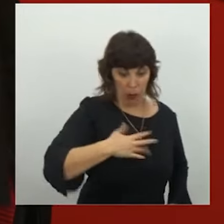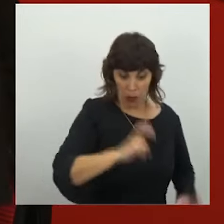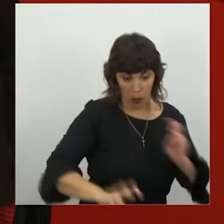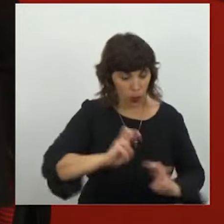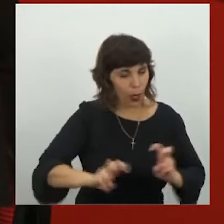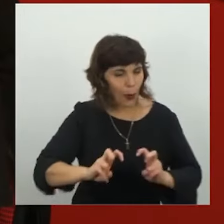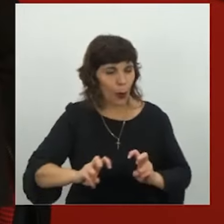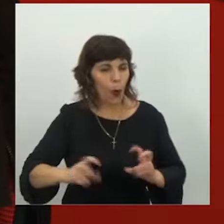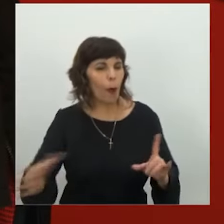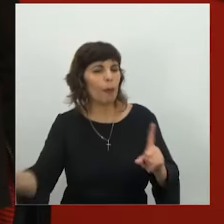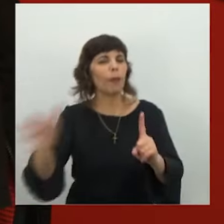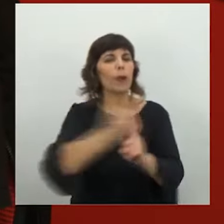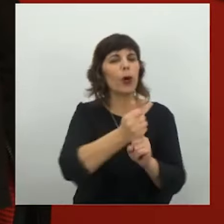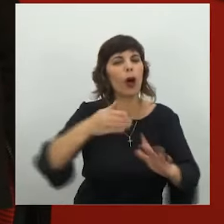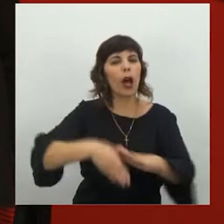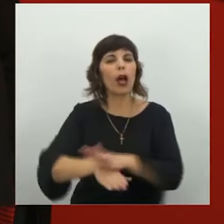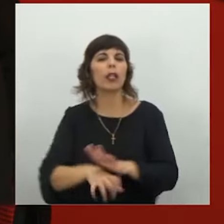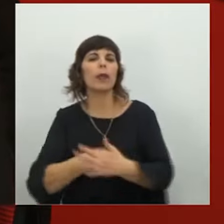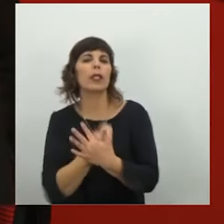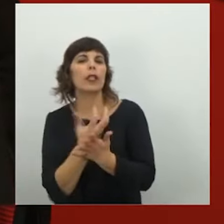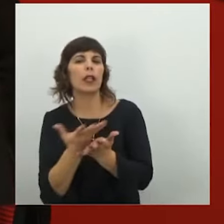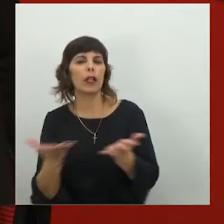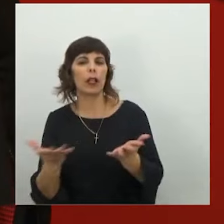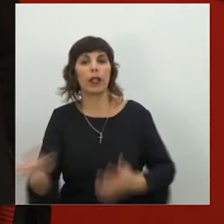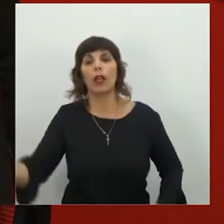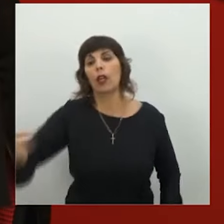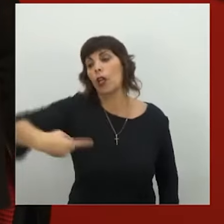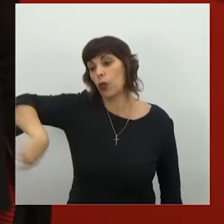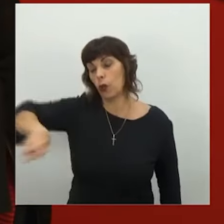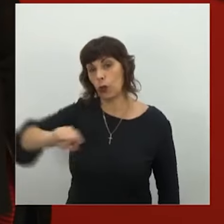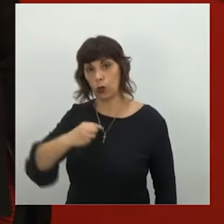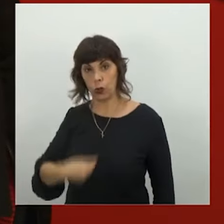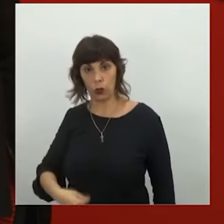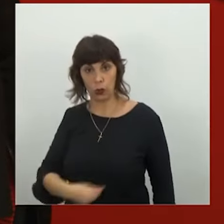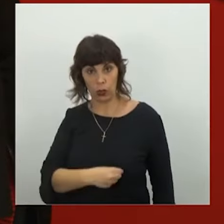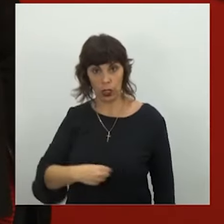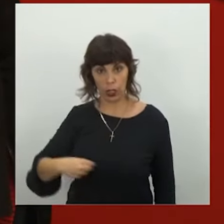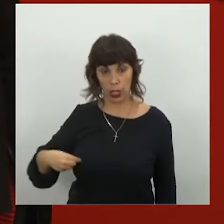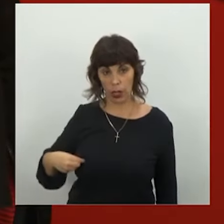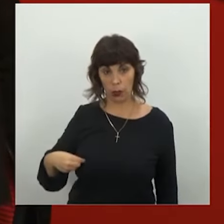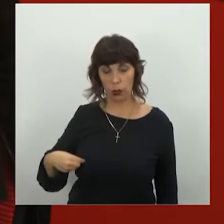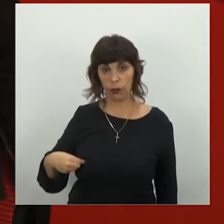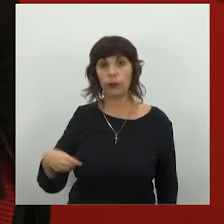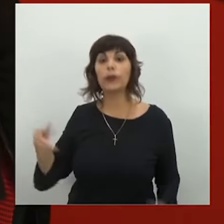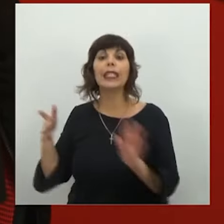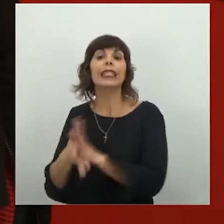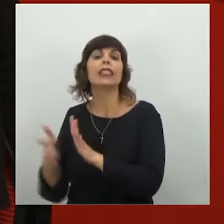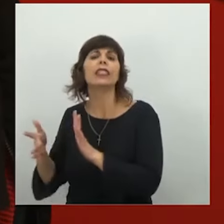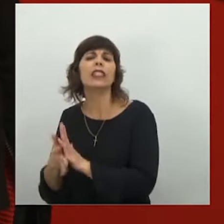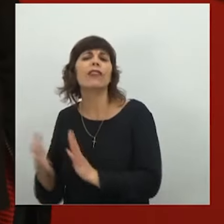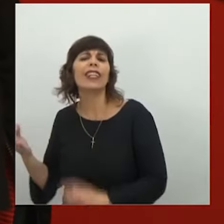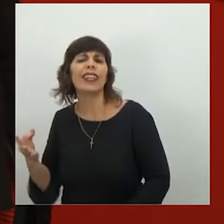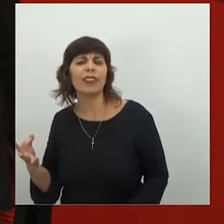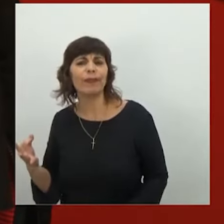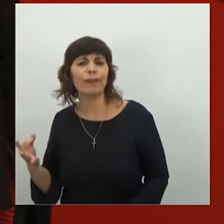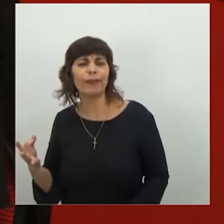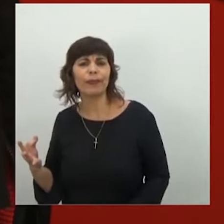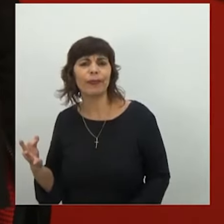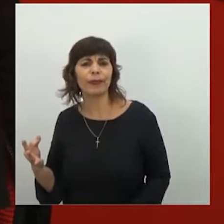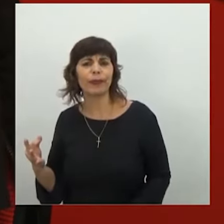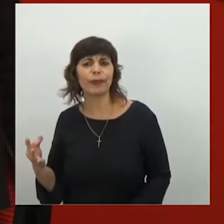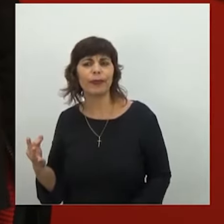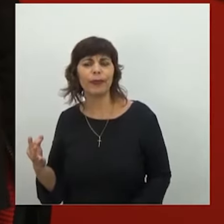Nosotros cristianos, y lo repito otra vez, cuando digo cristiano, no estoy hablando que alguien diga,